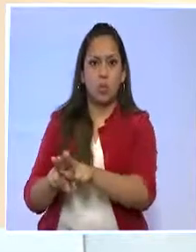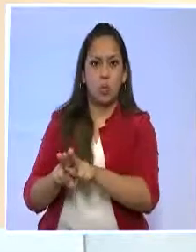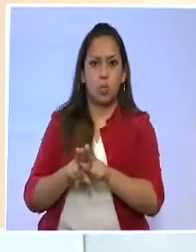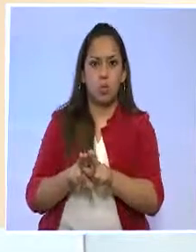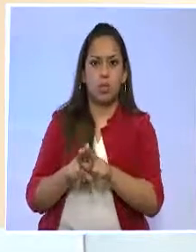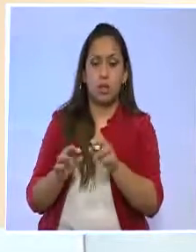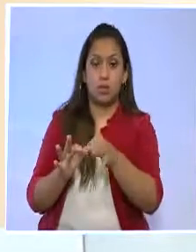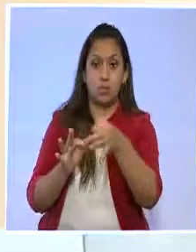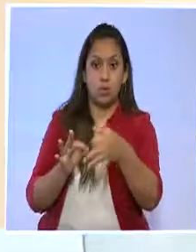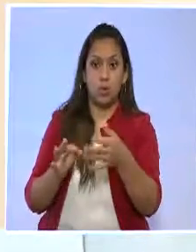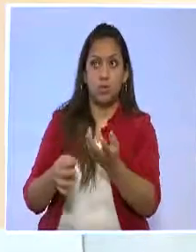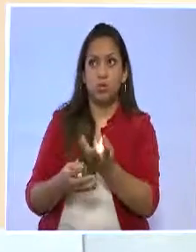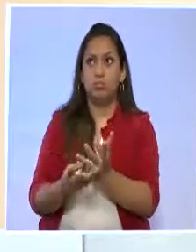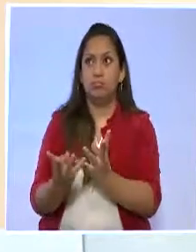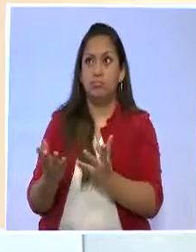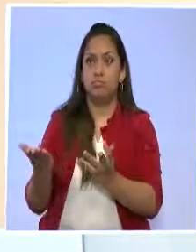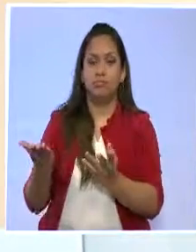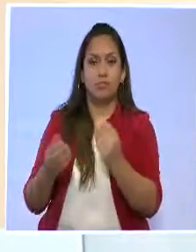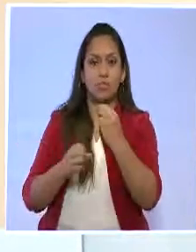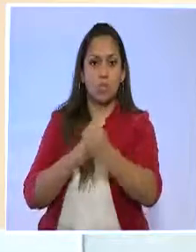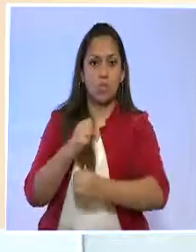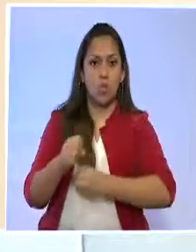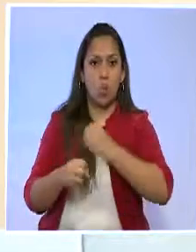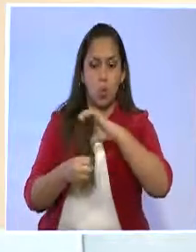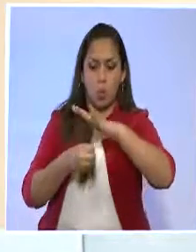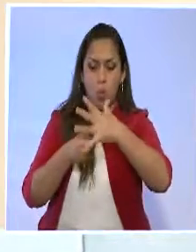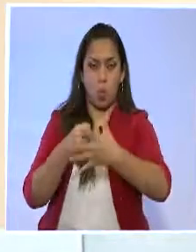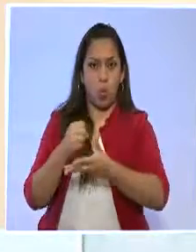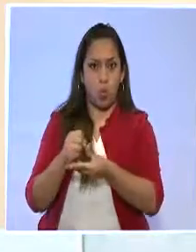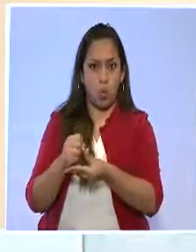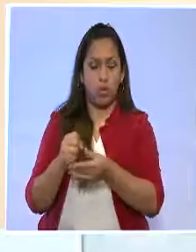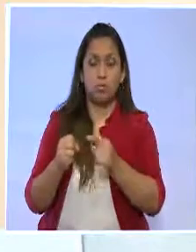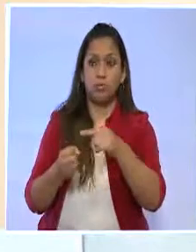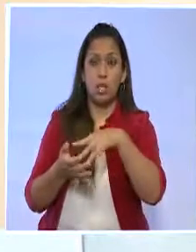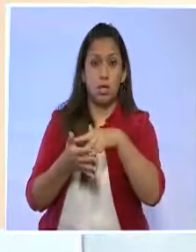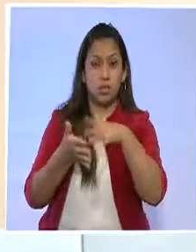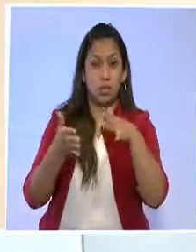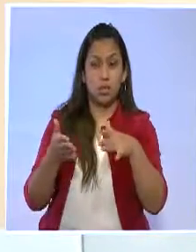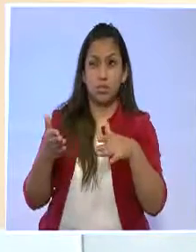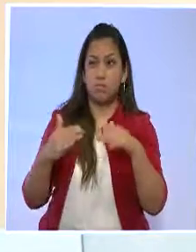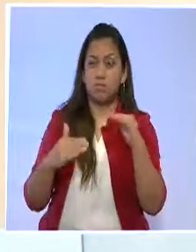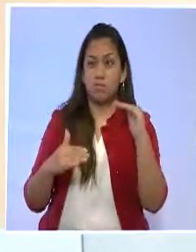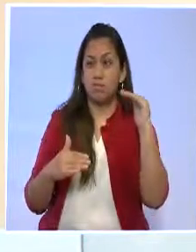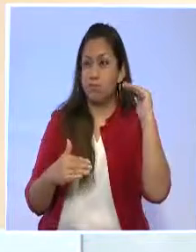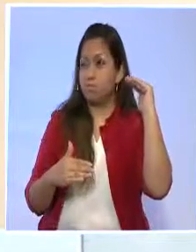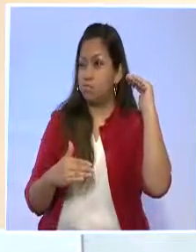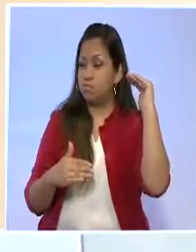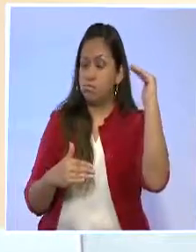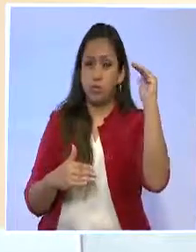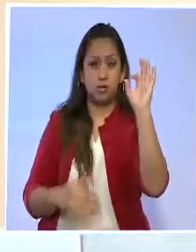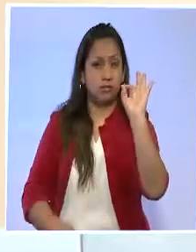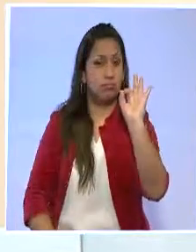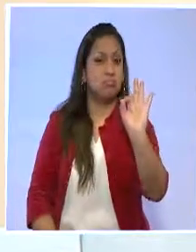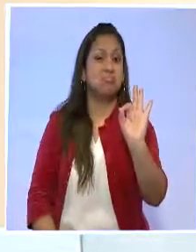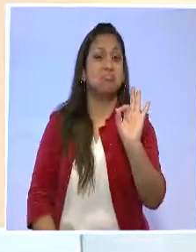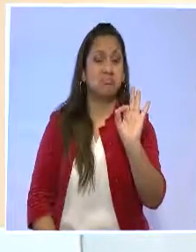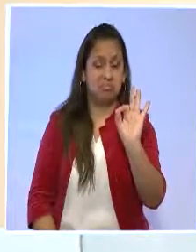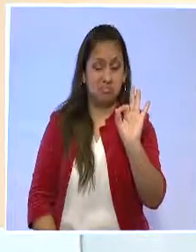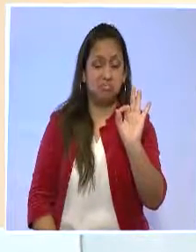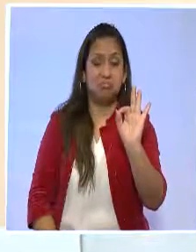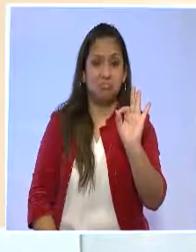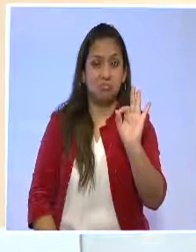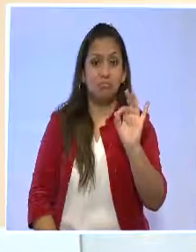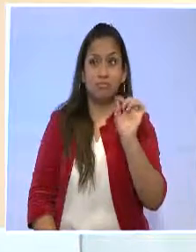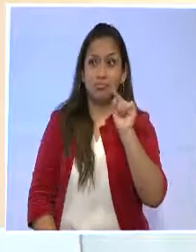mundo tenemos estudiantes de altísimo nivel y de excelencia que han sido parte de momentos históricos